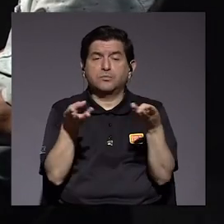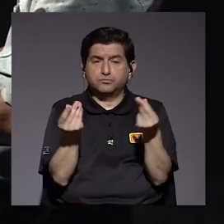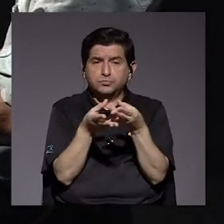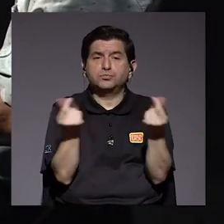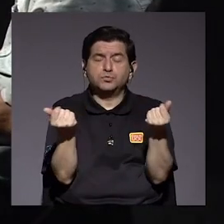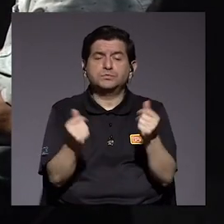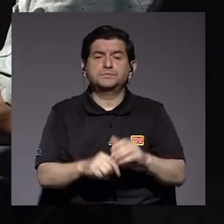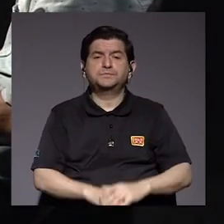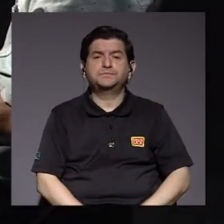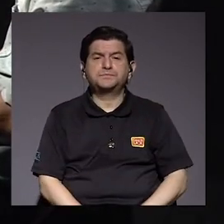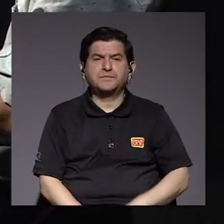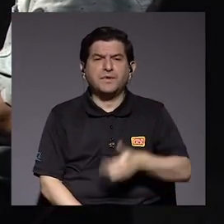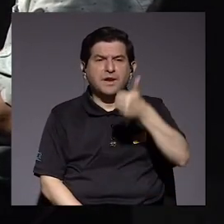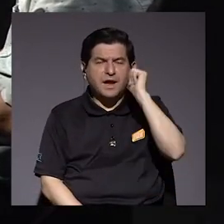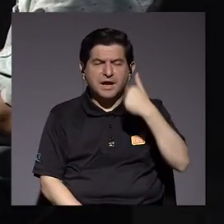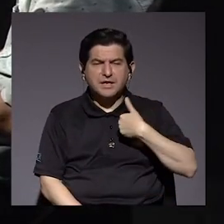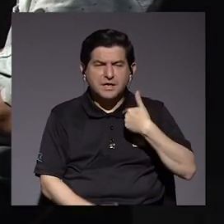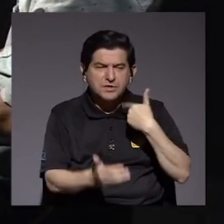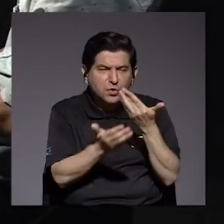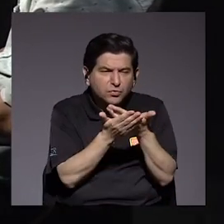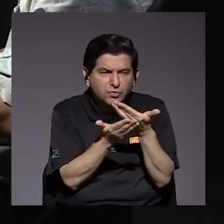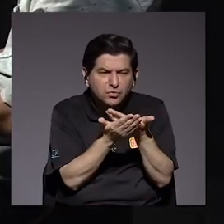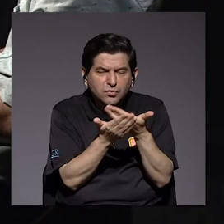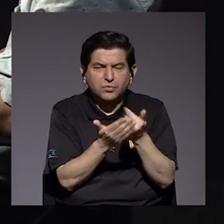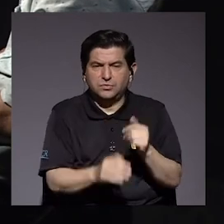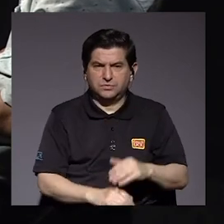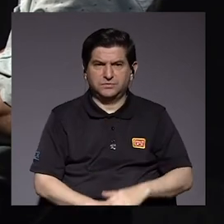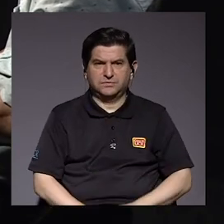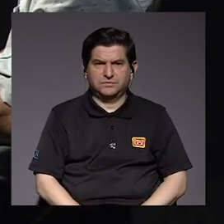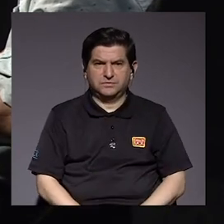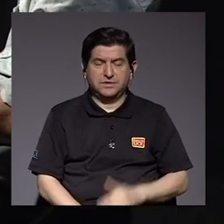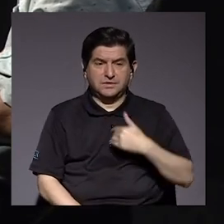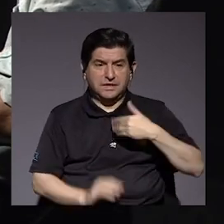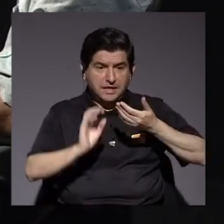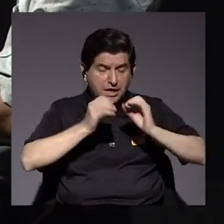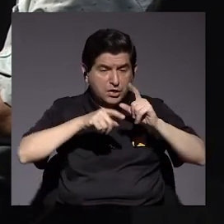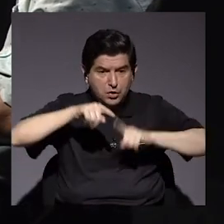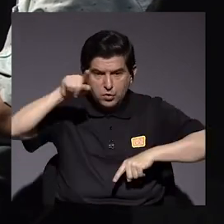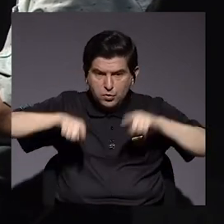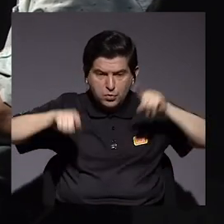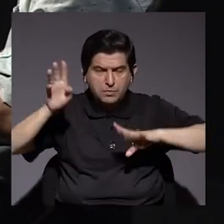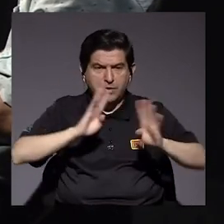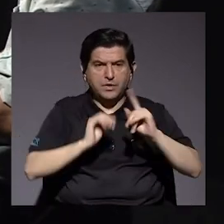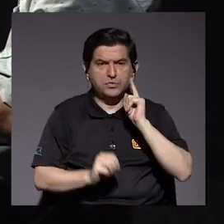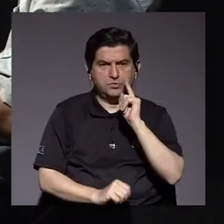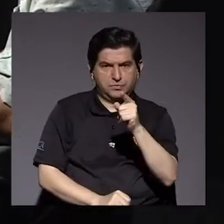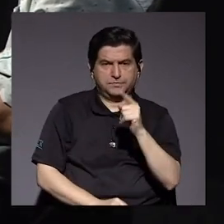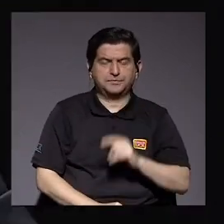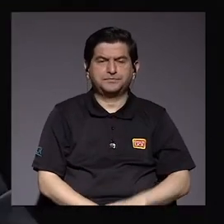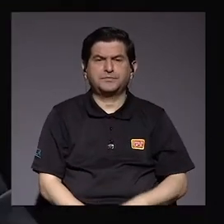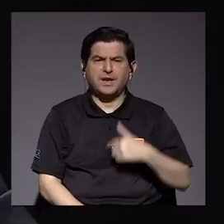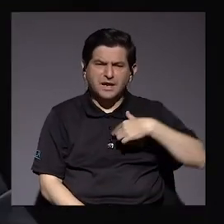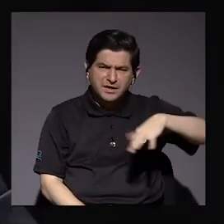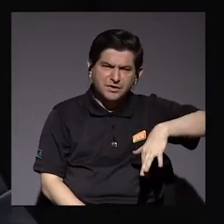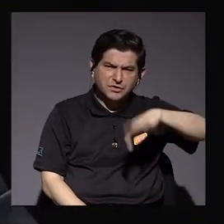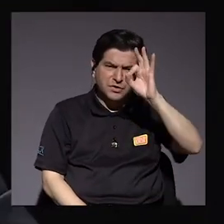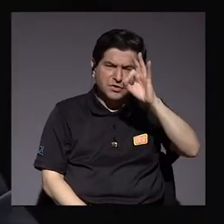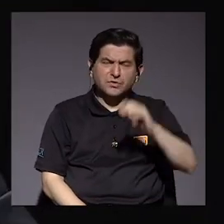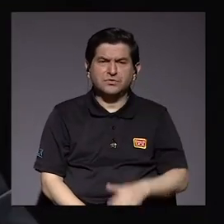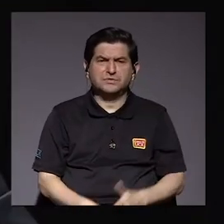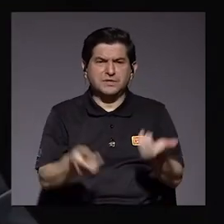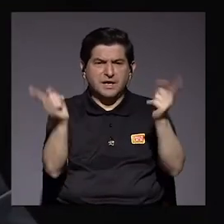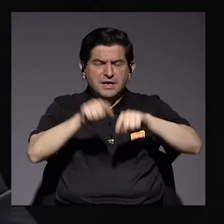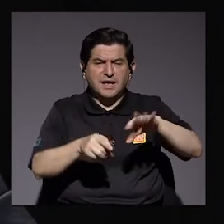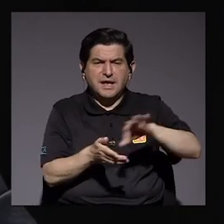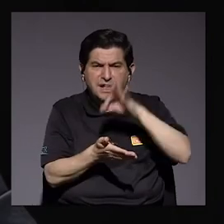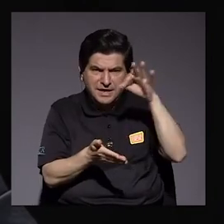rendimiento. Ayer hice un chequeo para tener datos estadísticos para conversar con usted y me encontraba que en